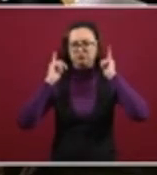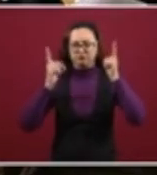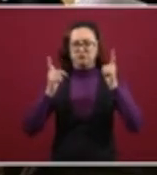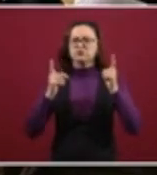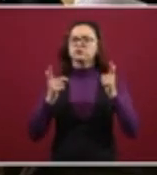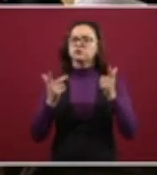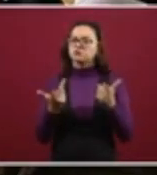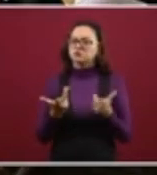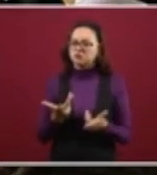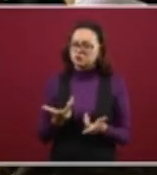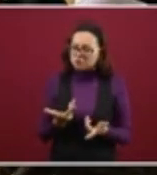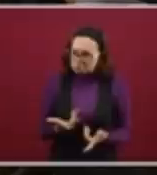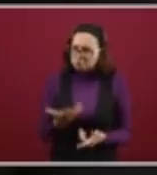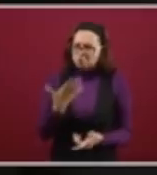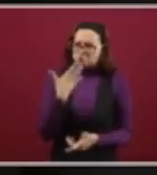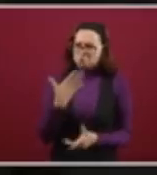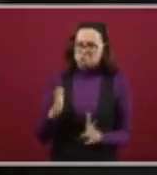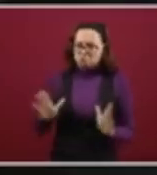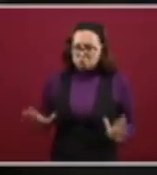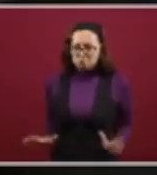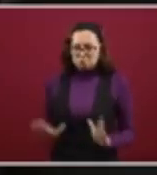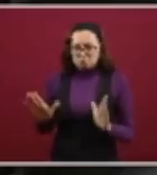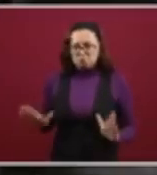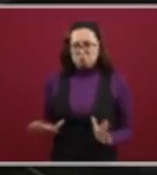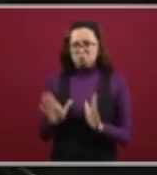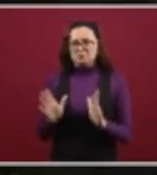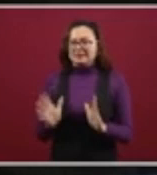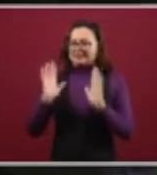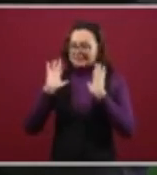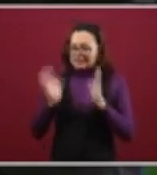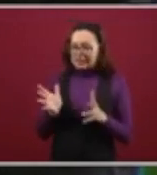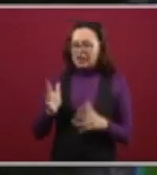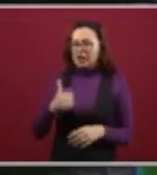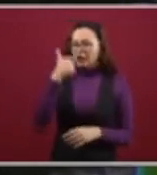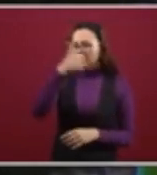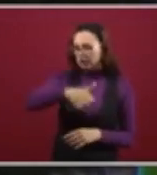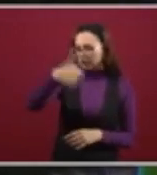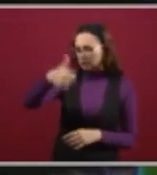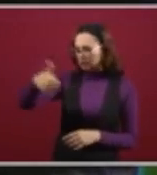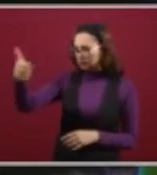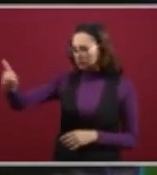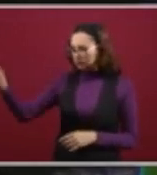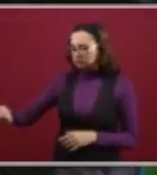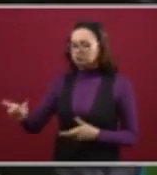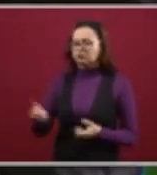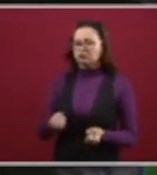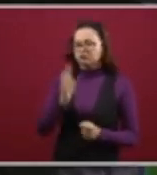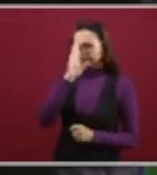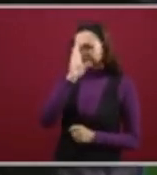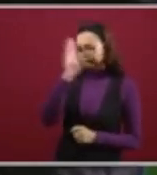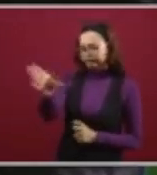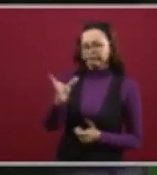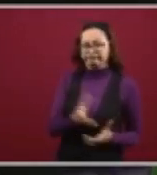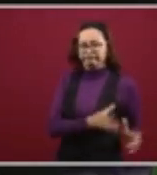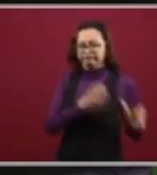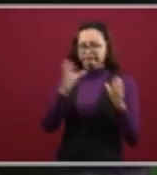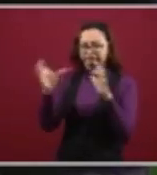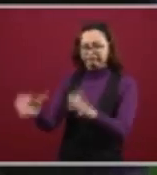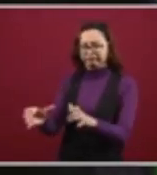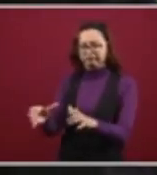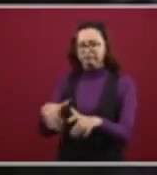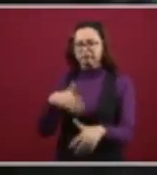respuesta importante de haber podido distribuir directamente el fertilizante a los productores y esto tendrá